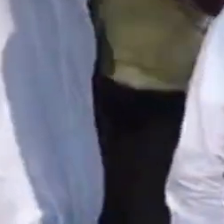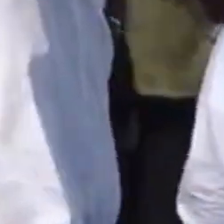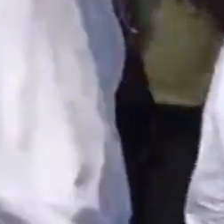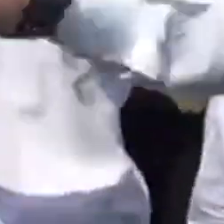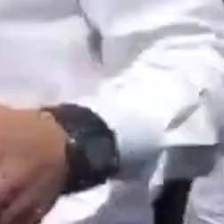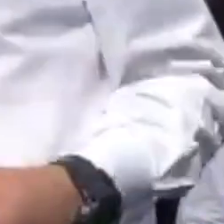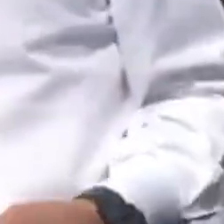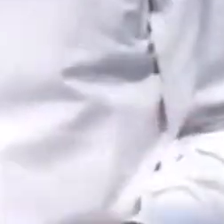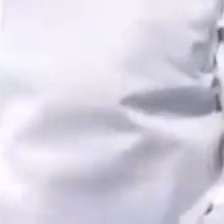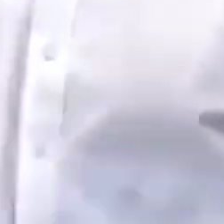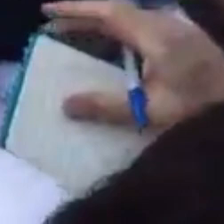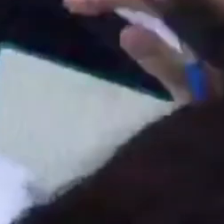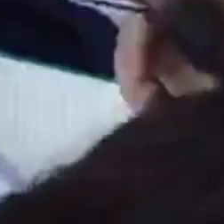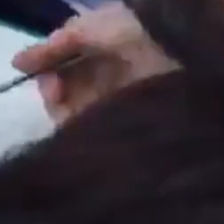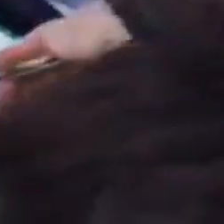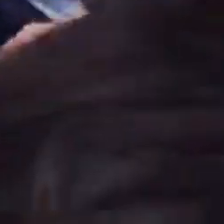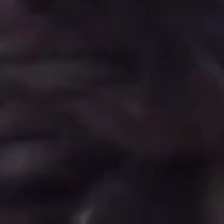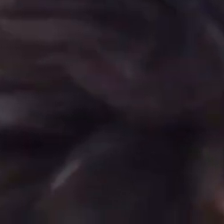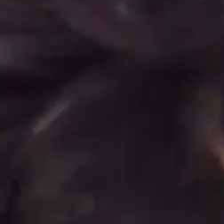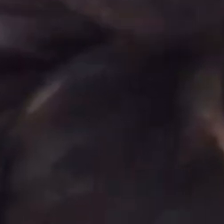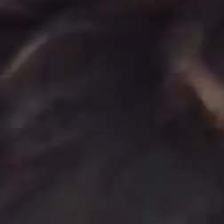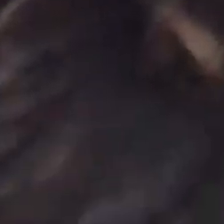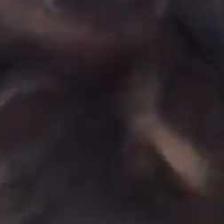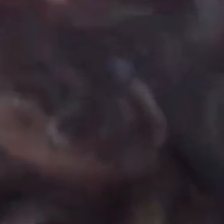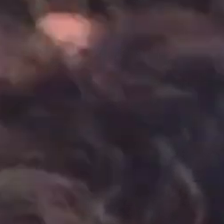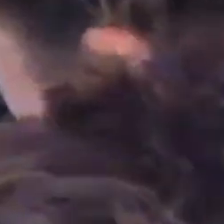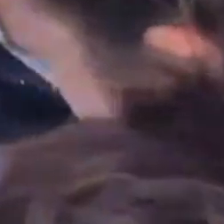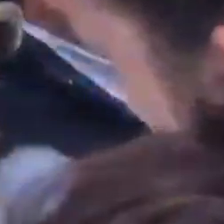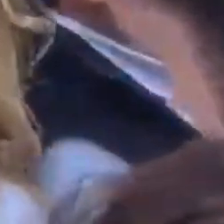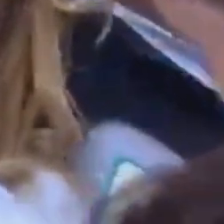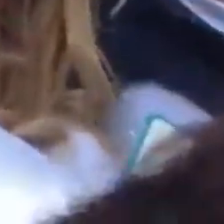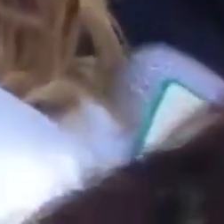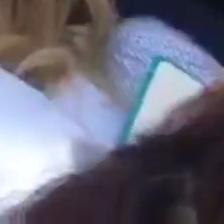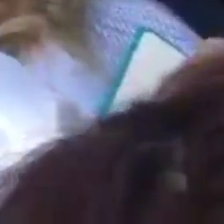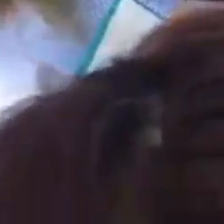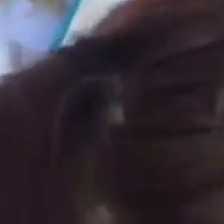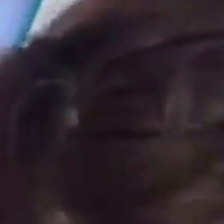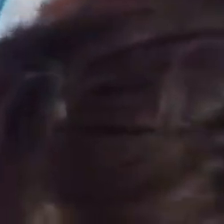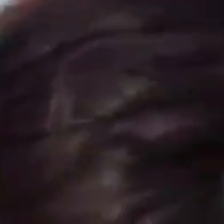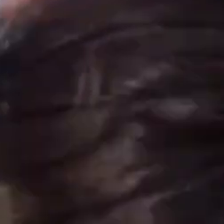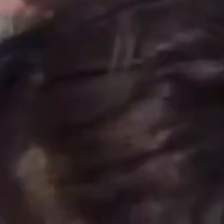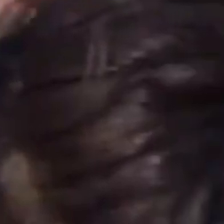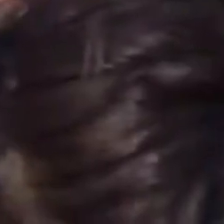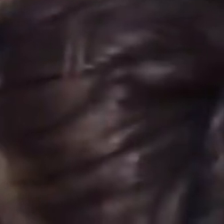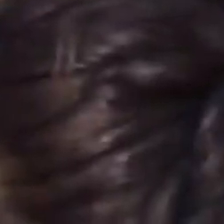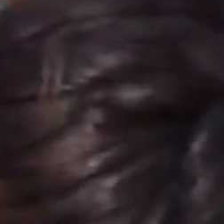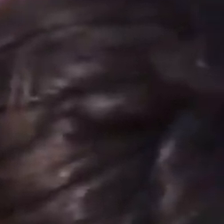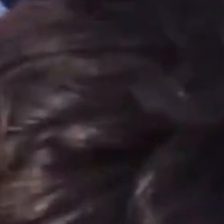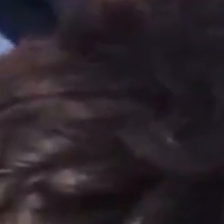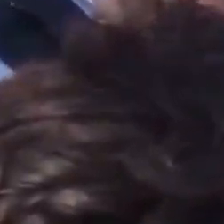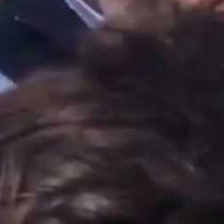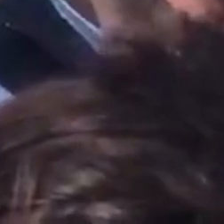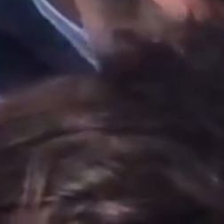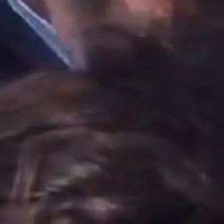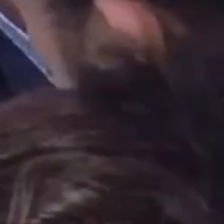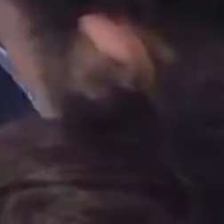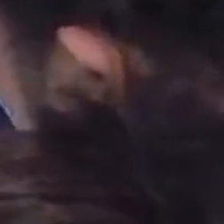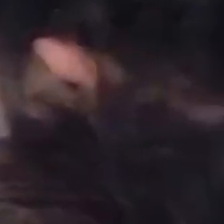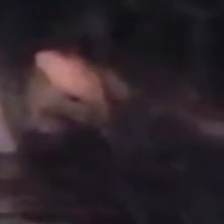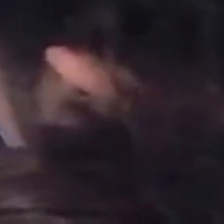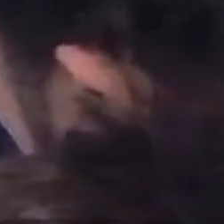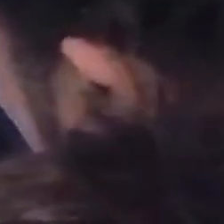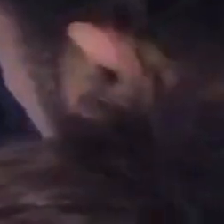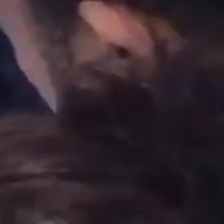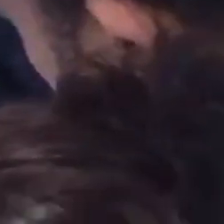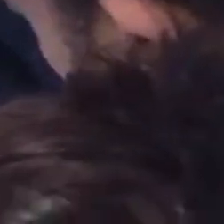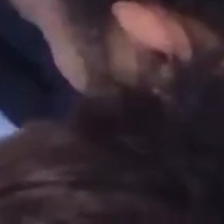Mikel Arriola, se reunió con vecinos de la colonia Pantitlán en la delegación Iztacalco de la Ciudad de México y ofreció a sus habitantes